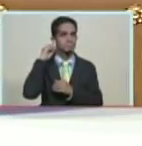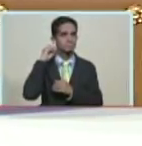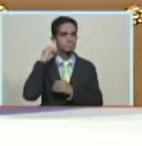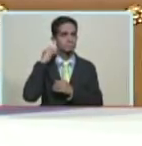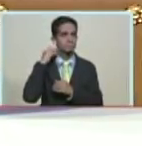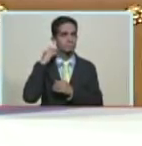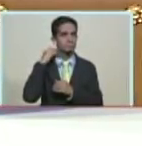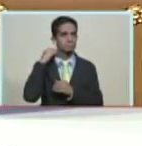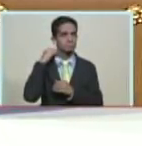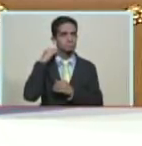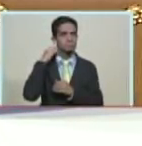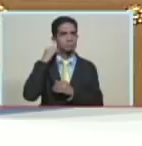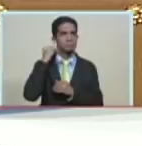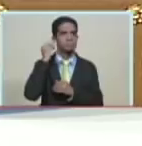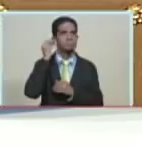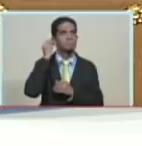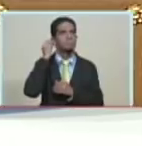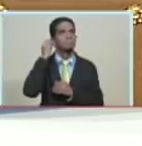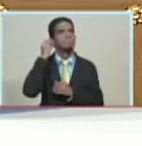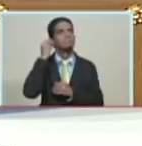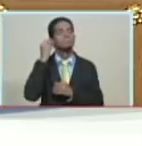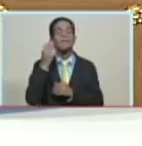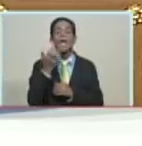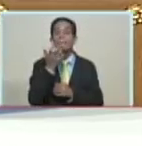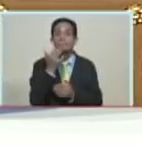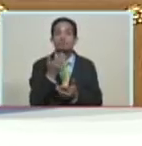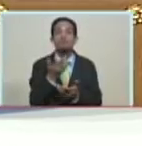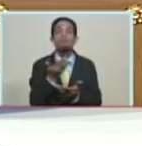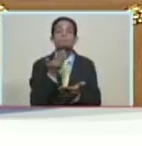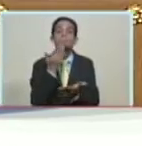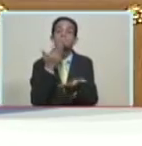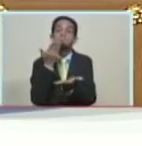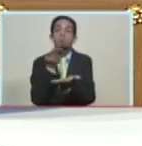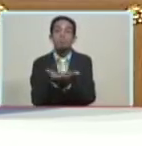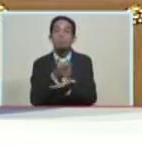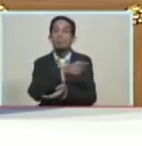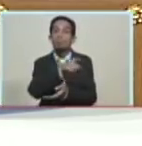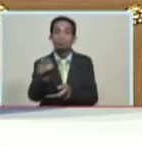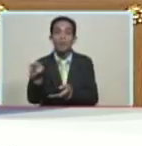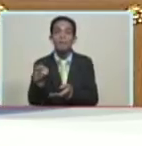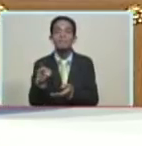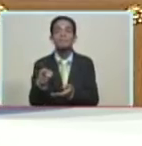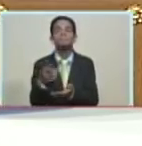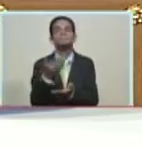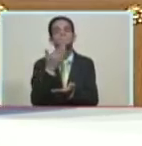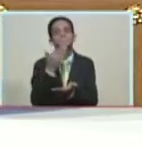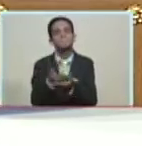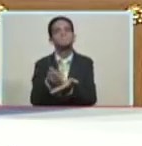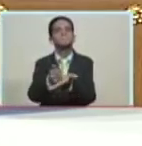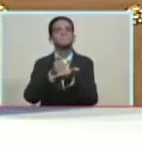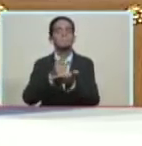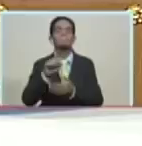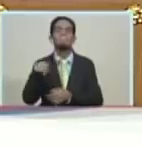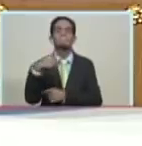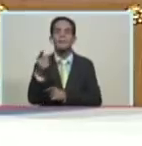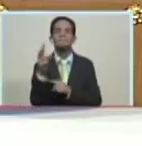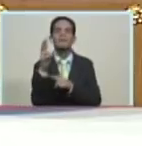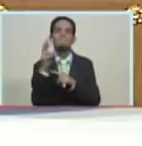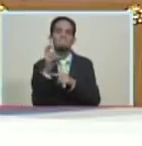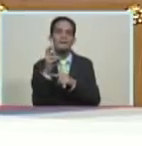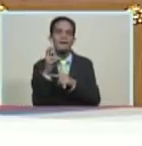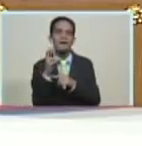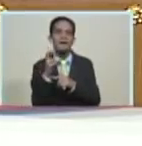Sabemos cómo. Agradezco las ideas y propuestas. Quedamos de acuerdo que mañana viernes me van a